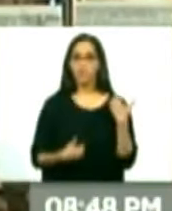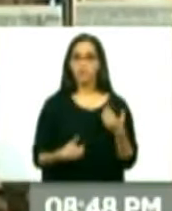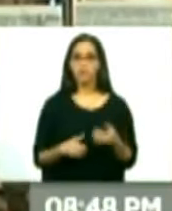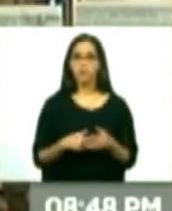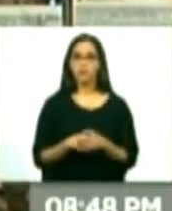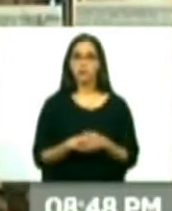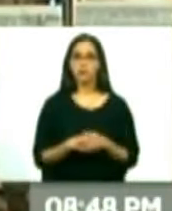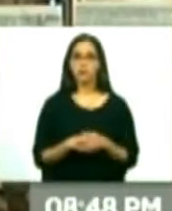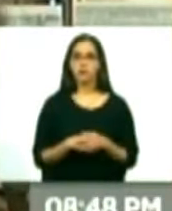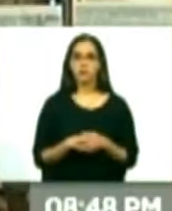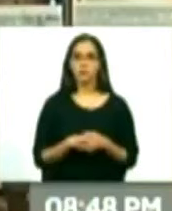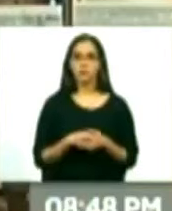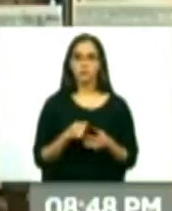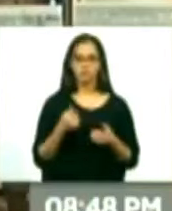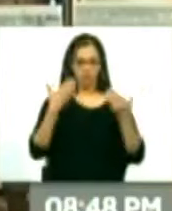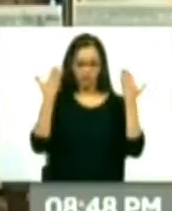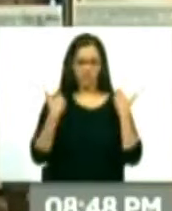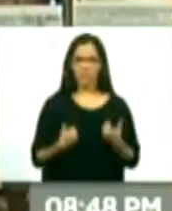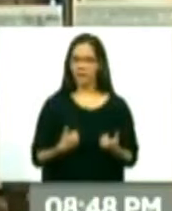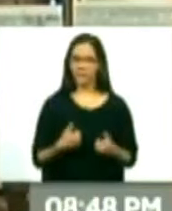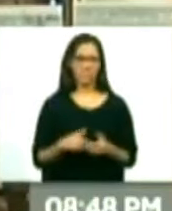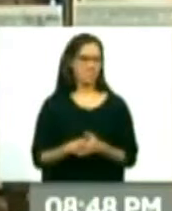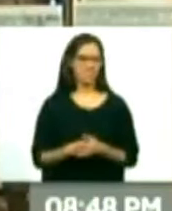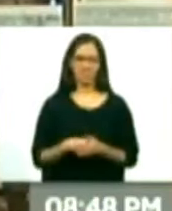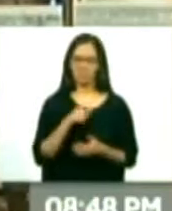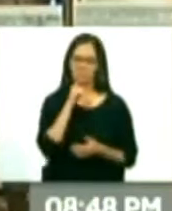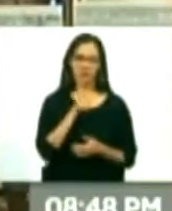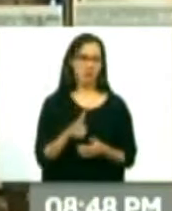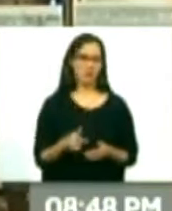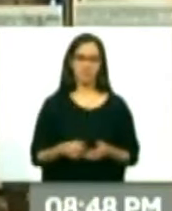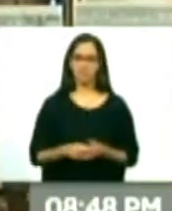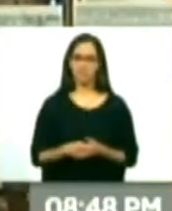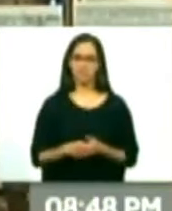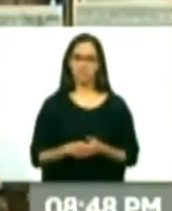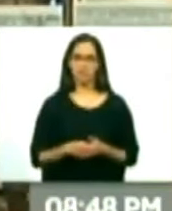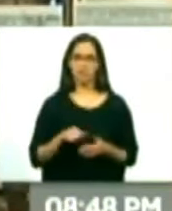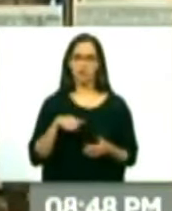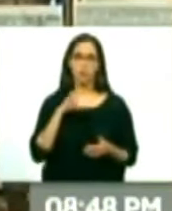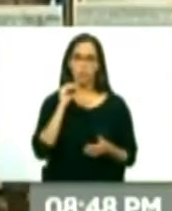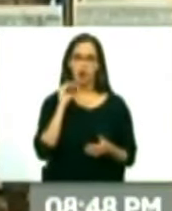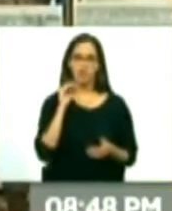yo estoy impresentable físicamente. Estoy impresentable. Yo puedo hablar